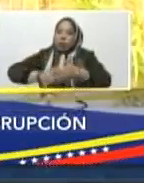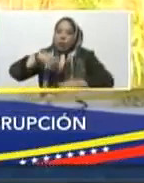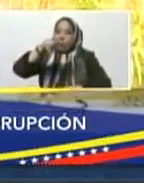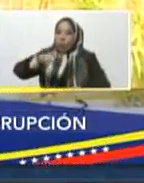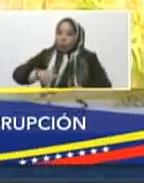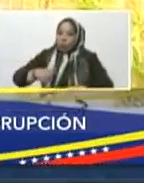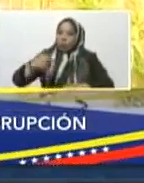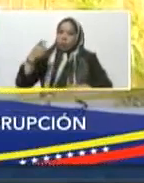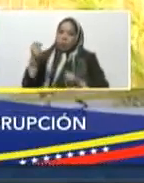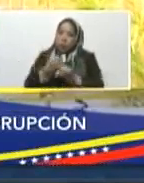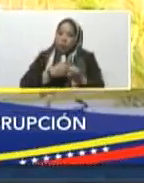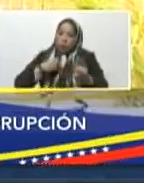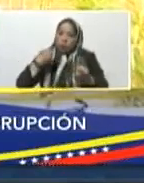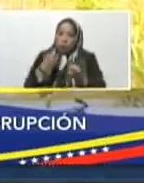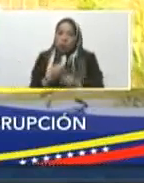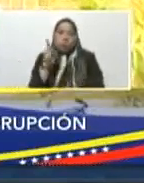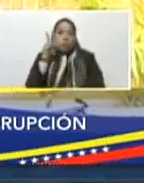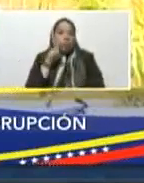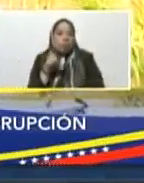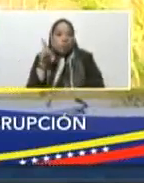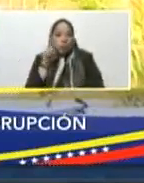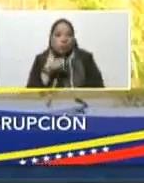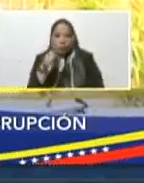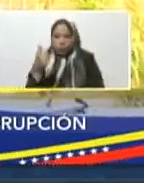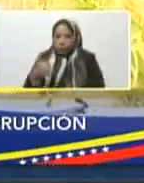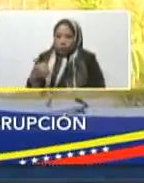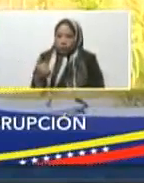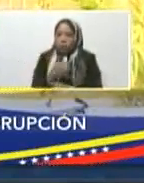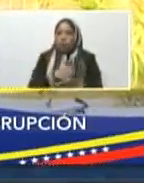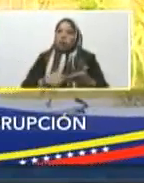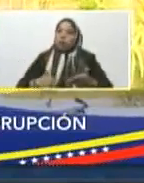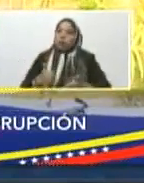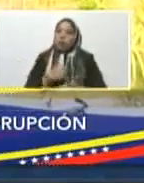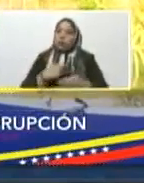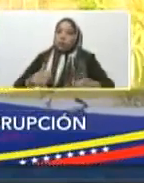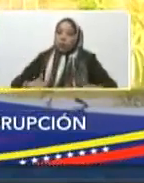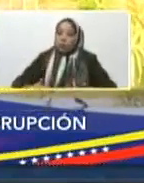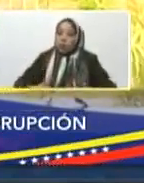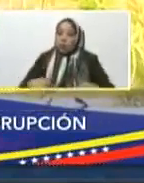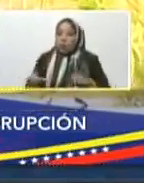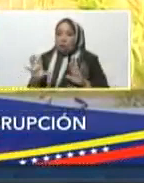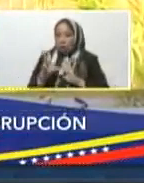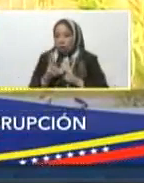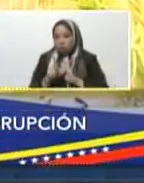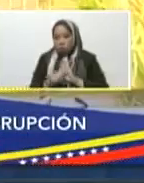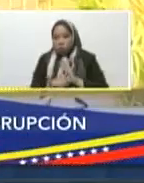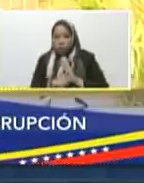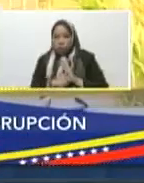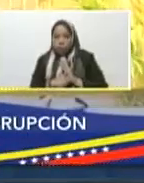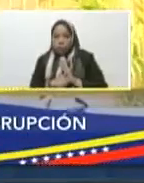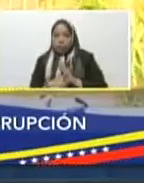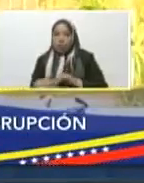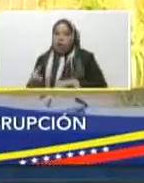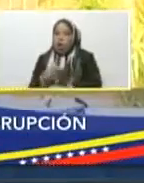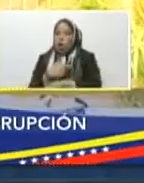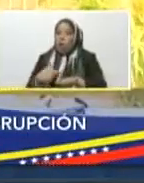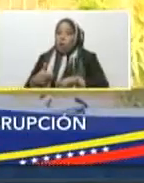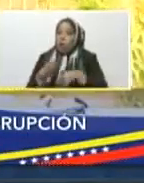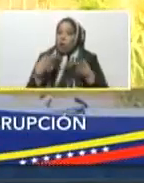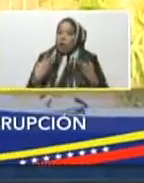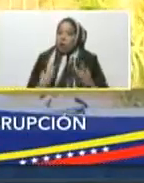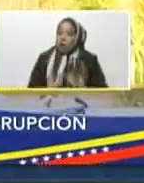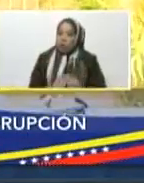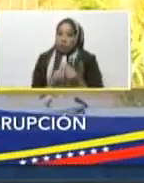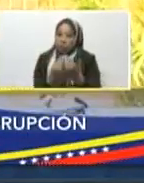a burócratas, a mentirosos, a farsantes y a corruptos, y gobernar con la gente,